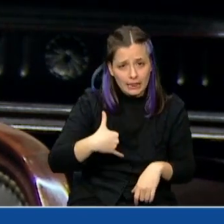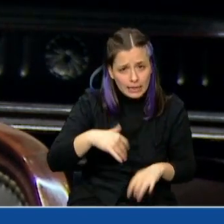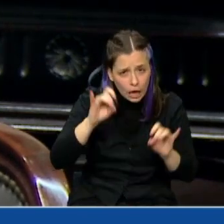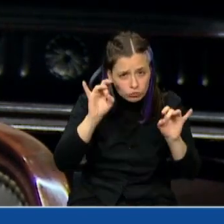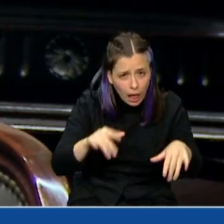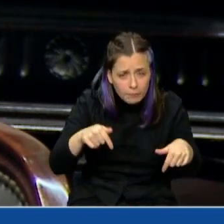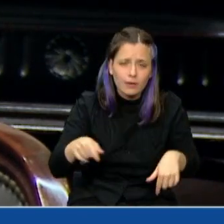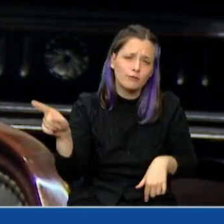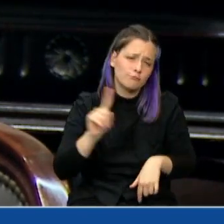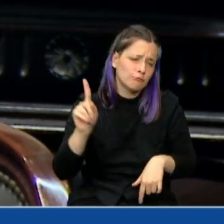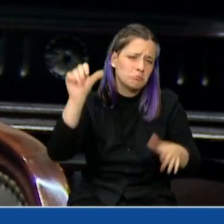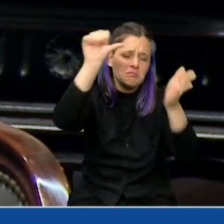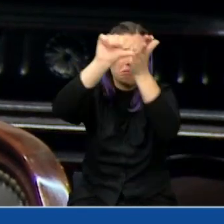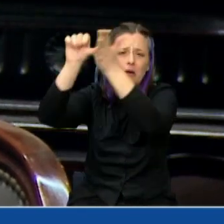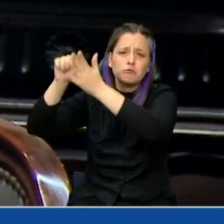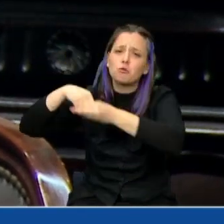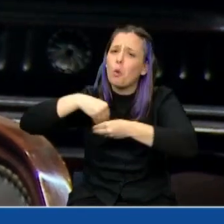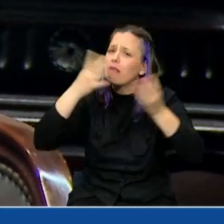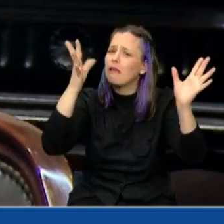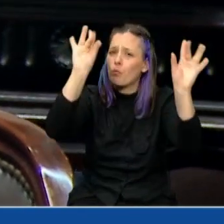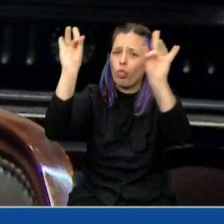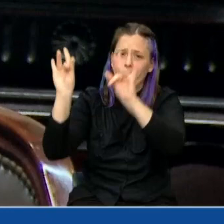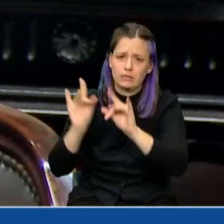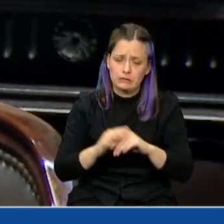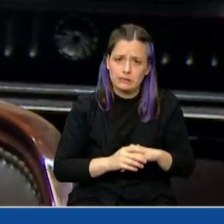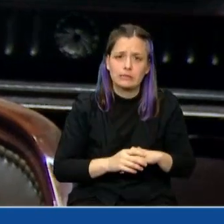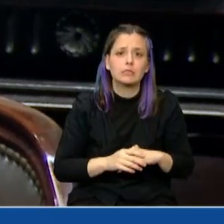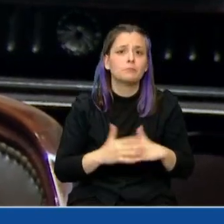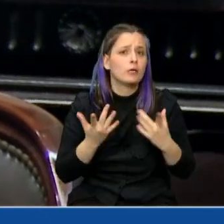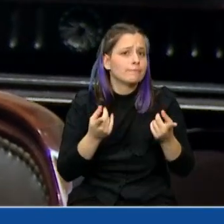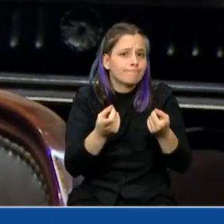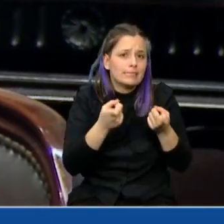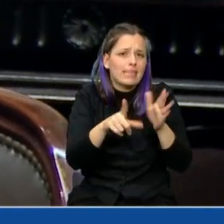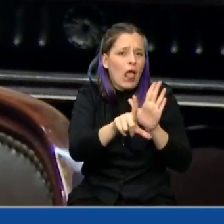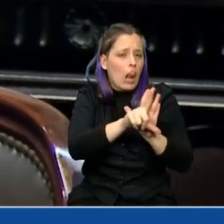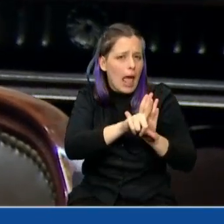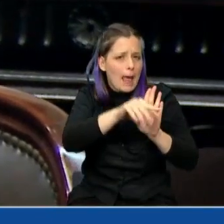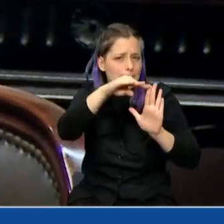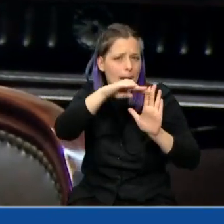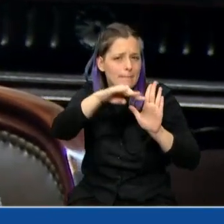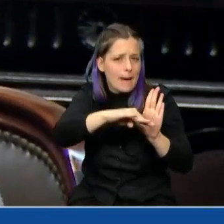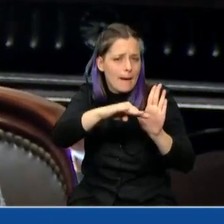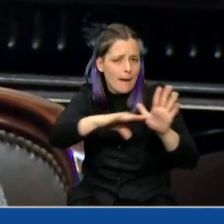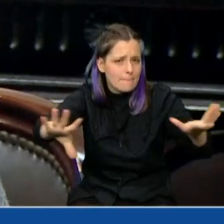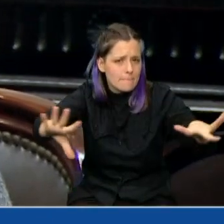mundo, porque se requiere una regulación muy equilibrada y precisa.